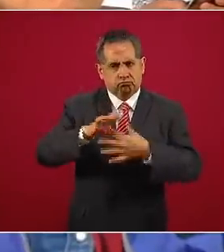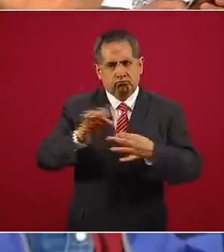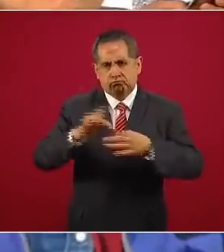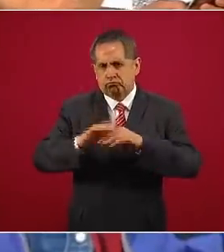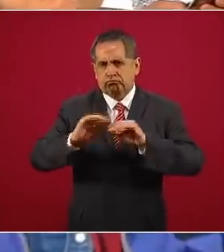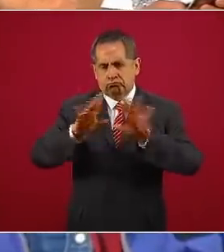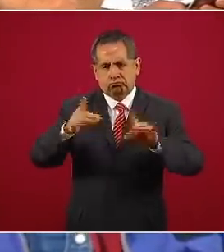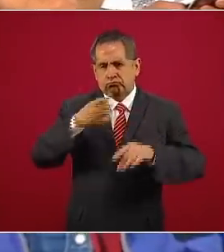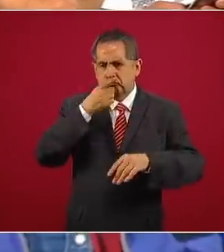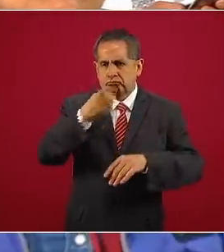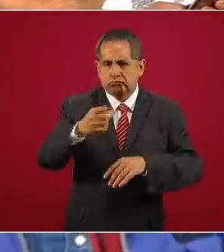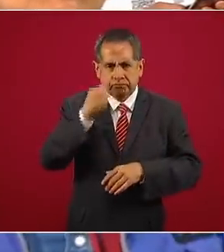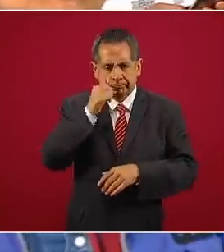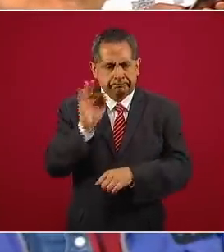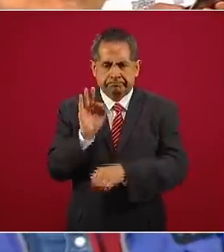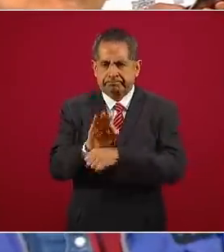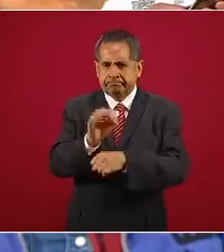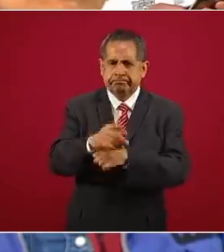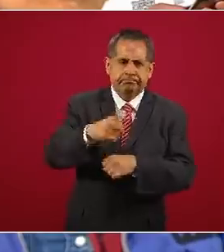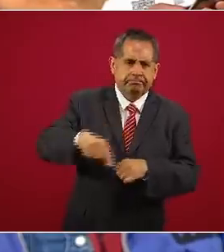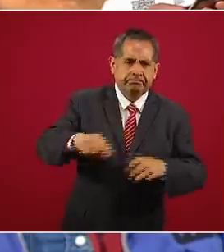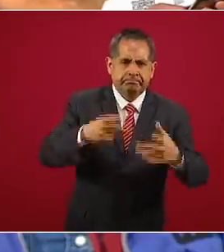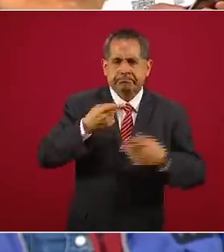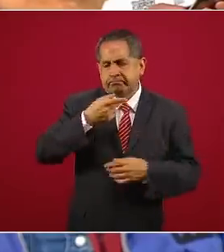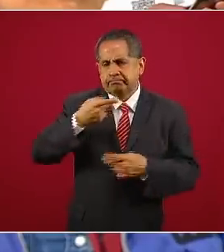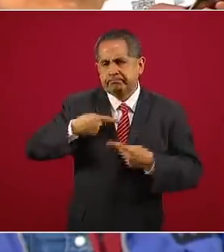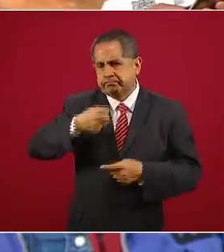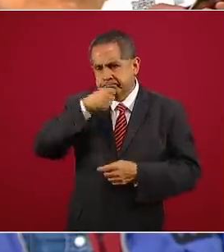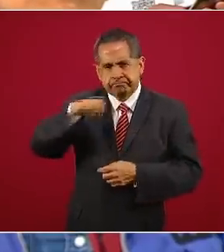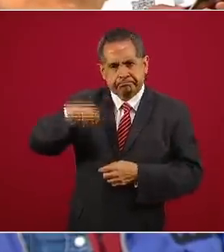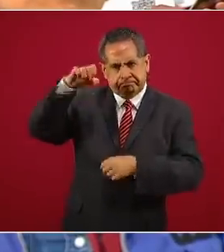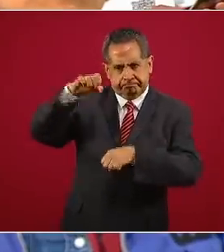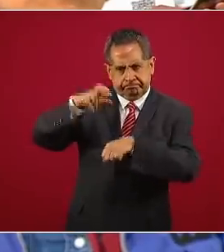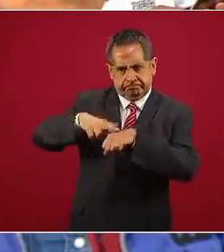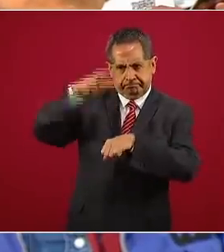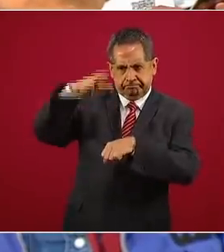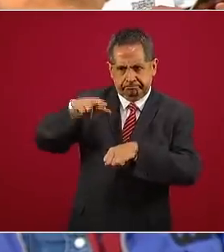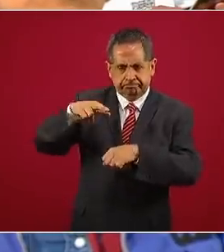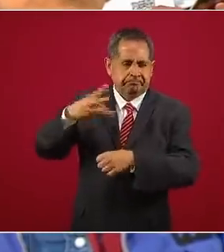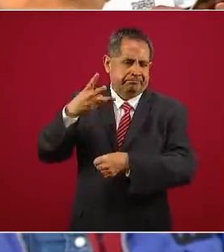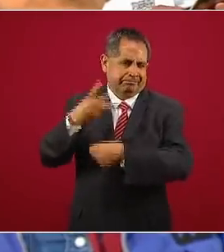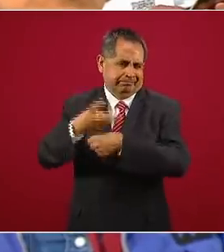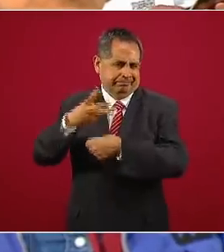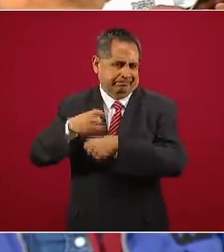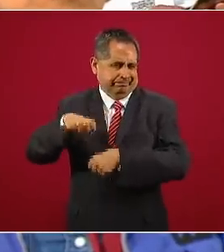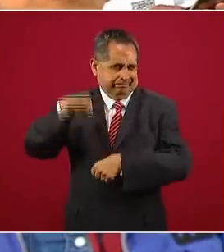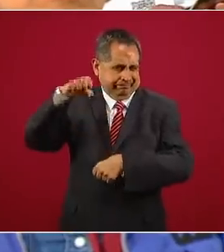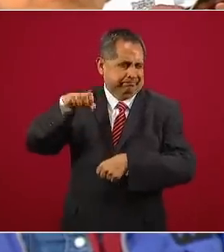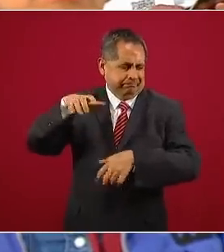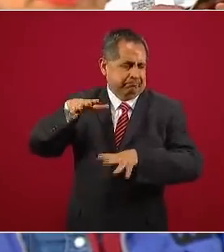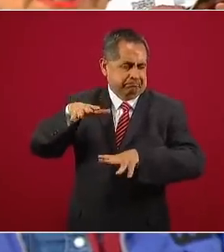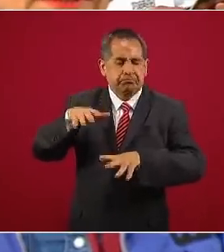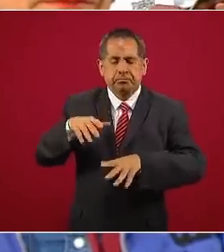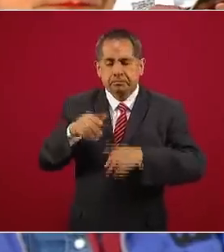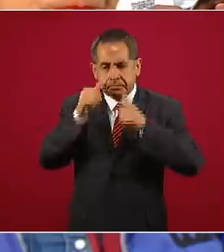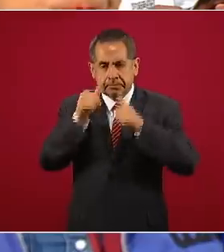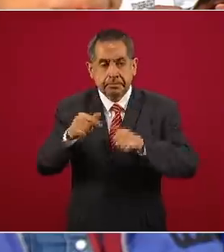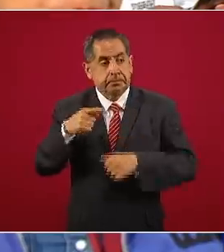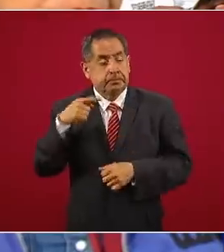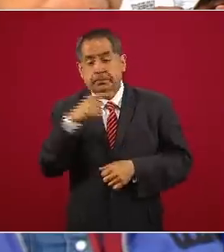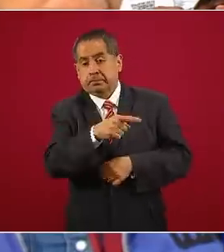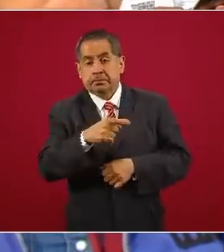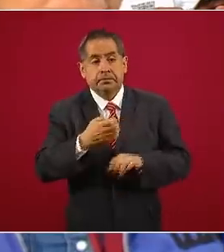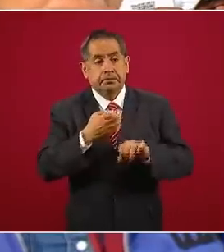estandarte de siempre proteger a las personas mayores a la gente de la tercera edad en el estado de hidalgo